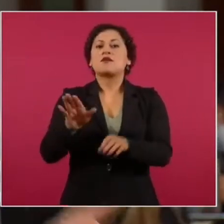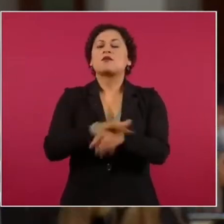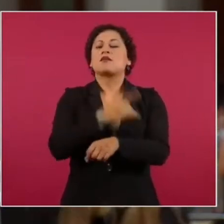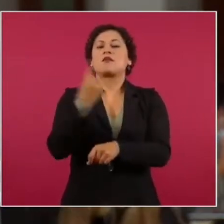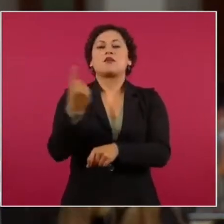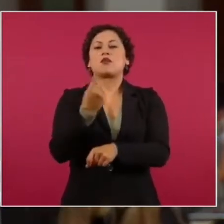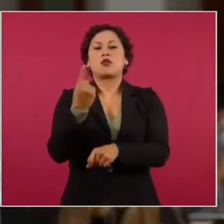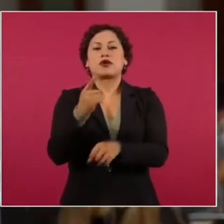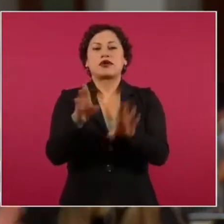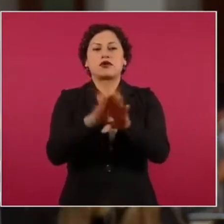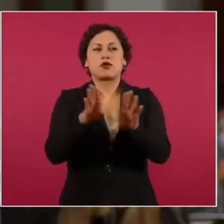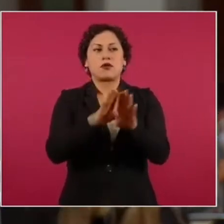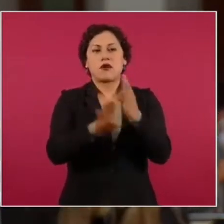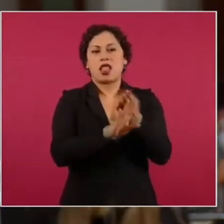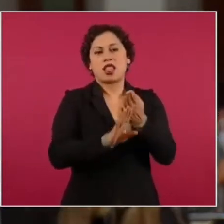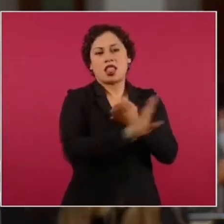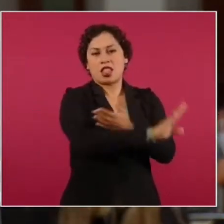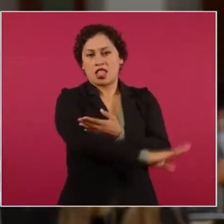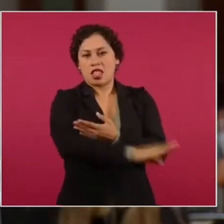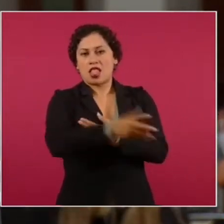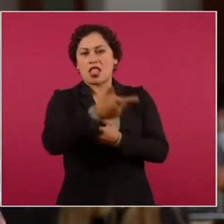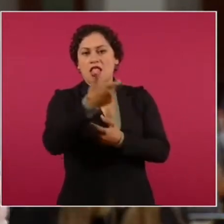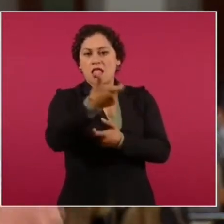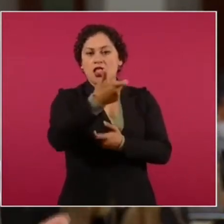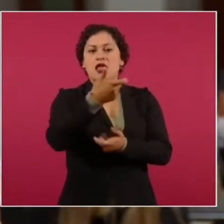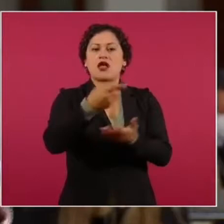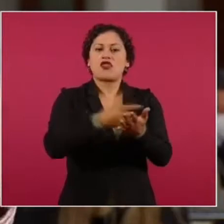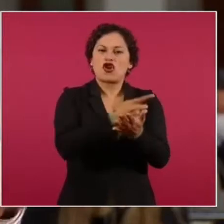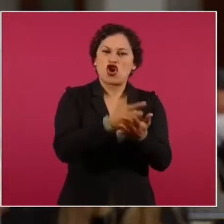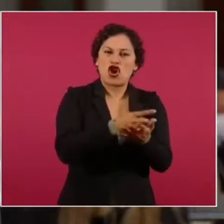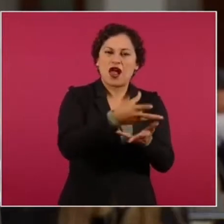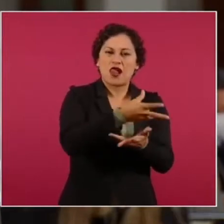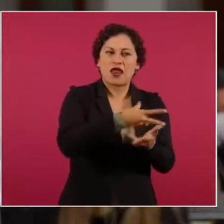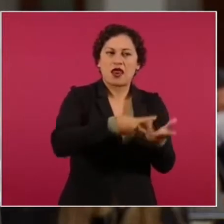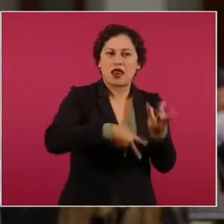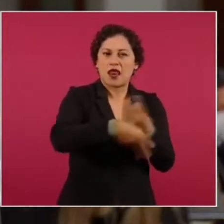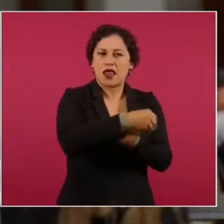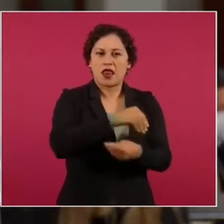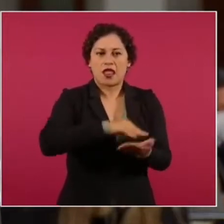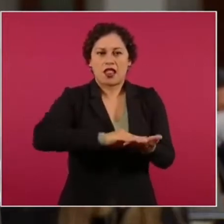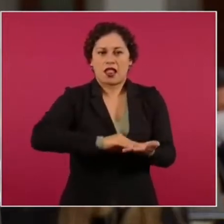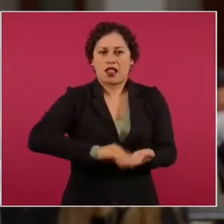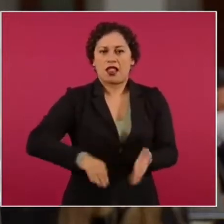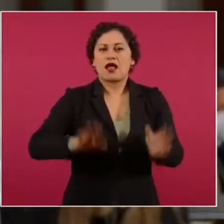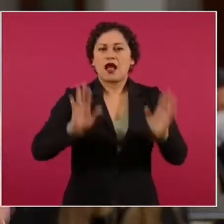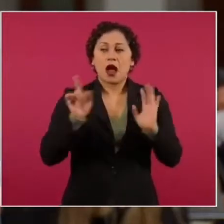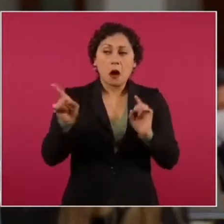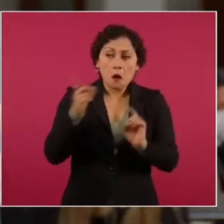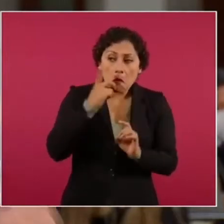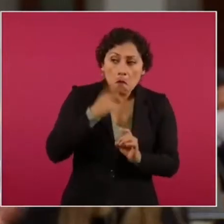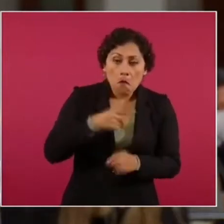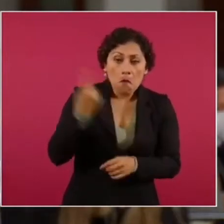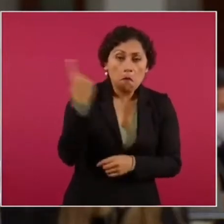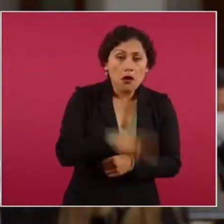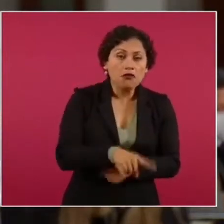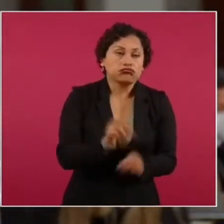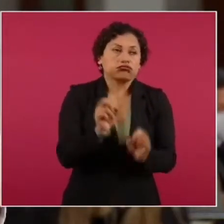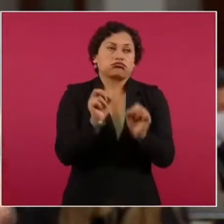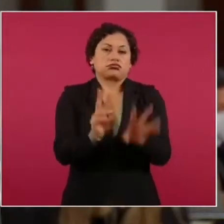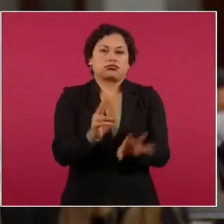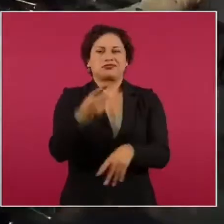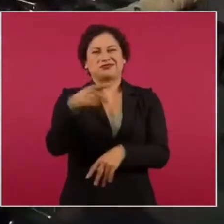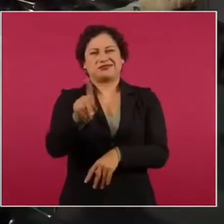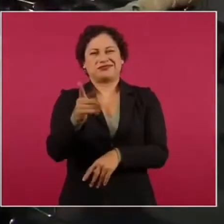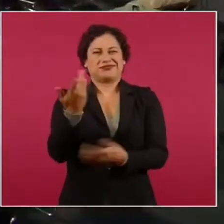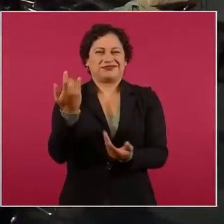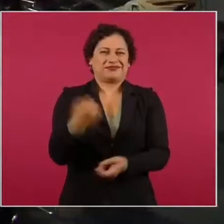que era una medida para impedir el lavado de dinero. Bueno, es absurdo cuando sabemos cómo funcionan esas estructuras, pero señor presidente, yo se lo